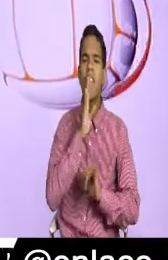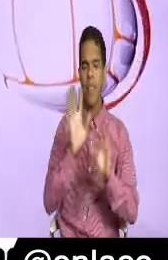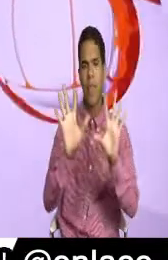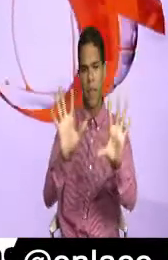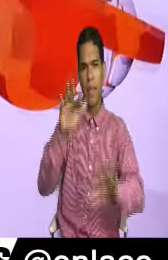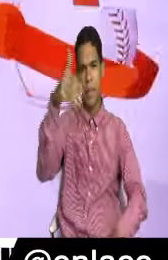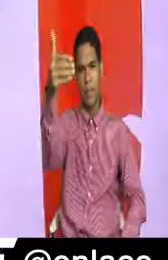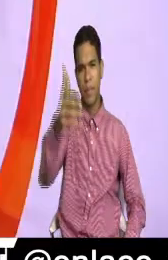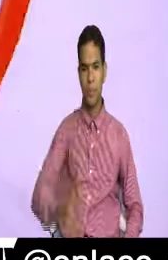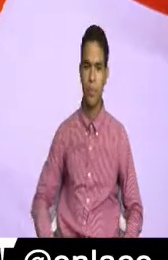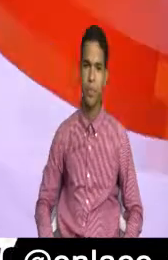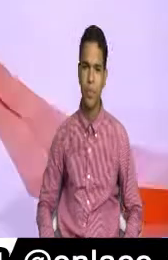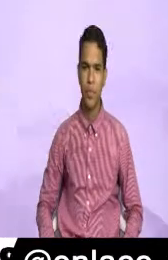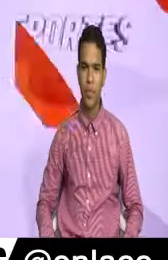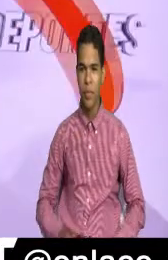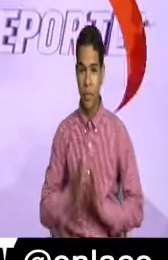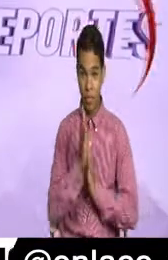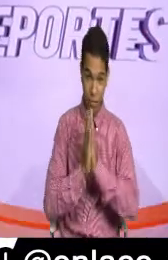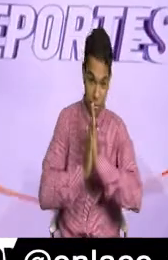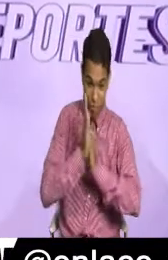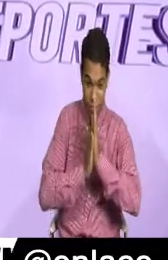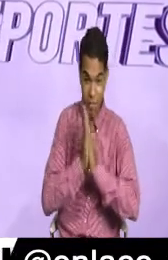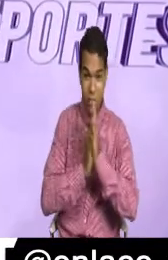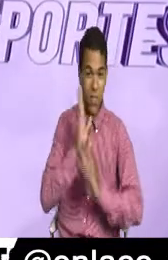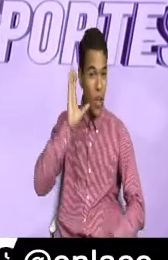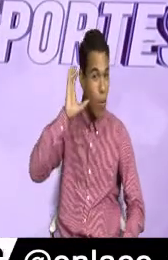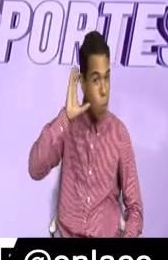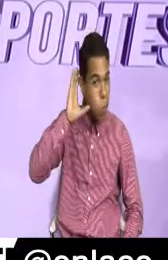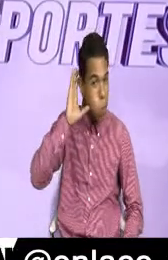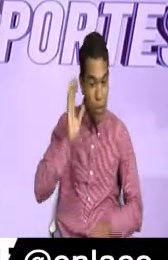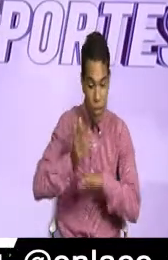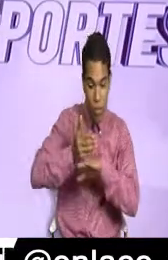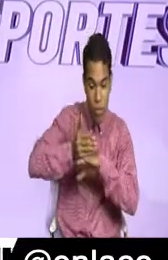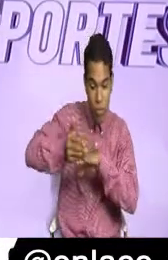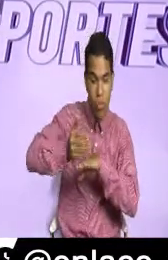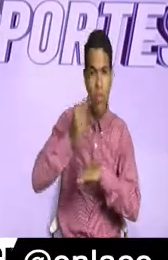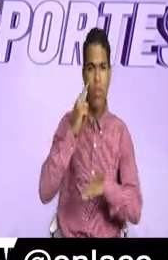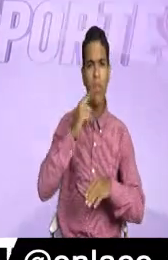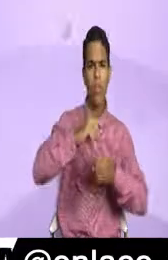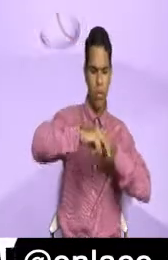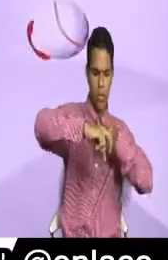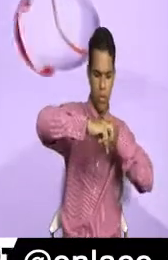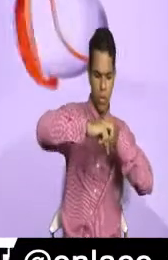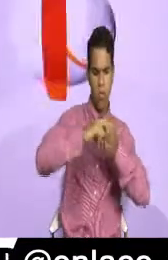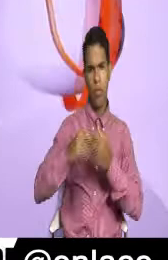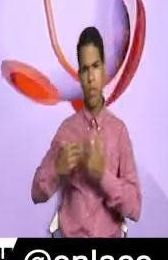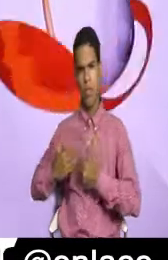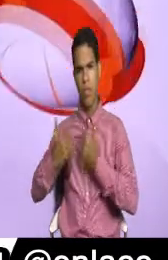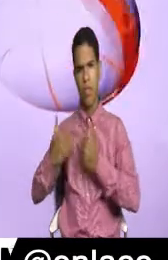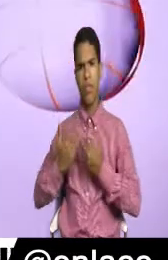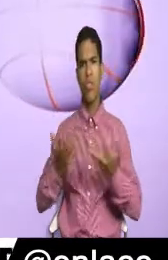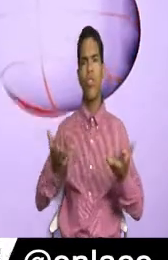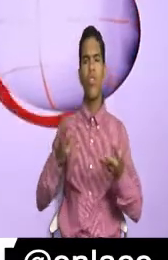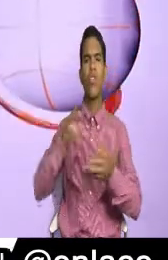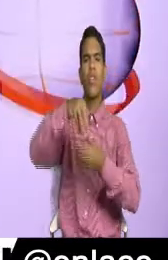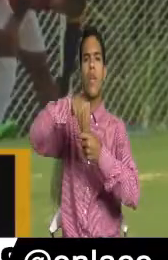Gran expectativa hay en este momento por el encuentro que se jugará en minutos con Alianza Petrolera y La Equidad en el Estadio de Techo.